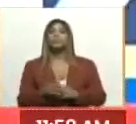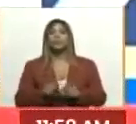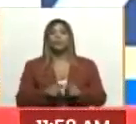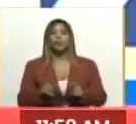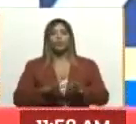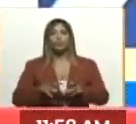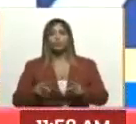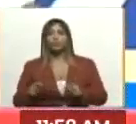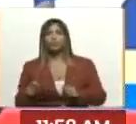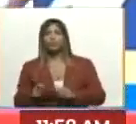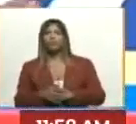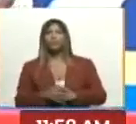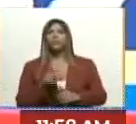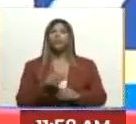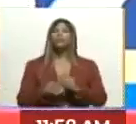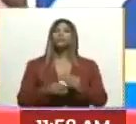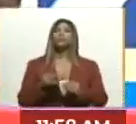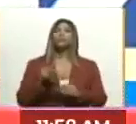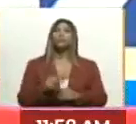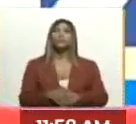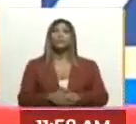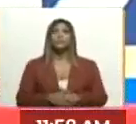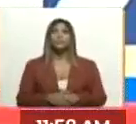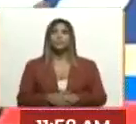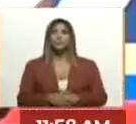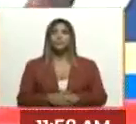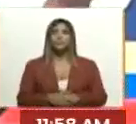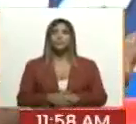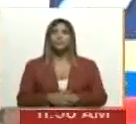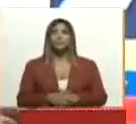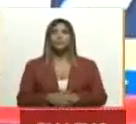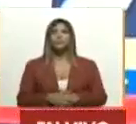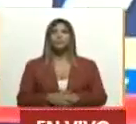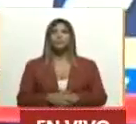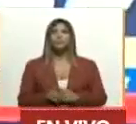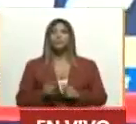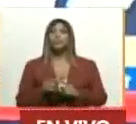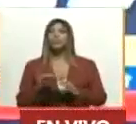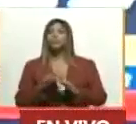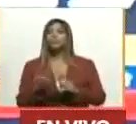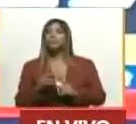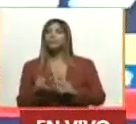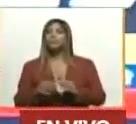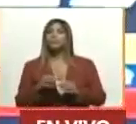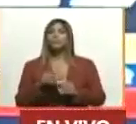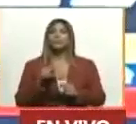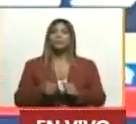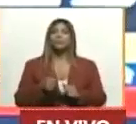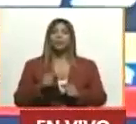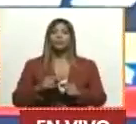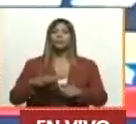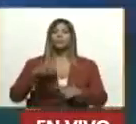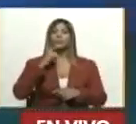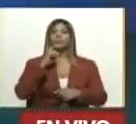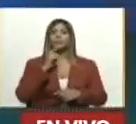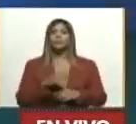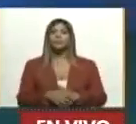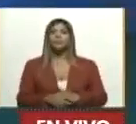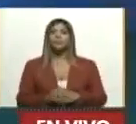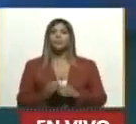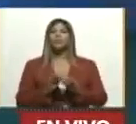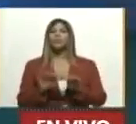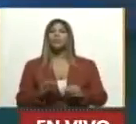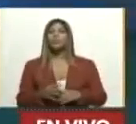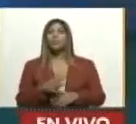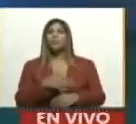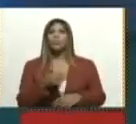dinero. Ellos, por supuesto, por lo general lo que hacen es que tratan de que la acusación sea lo más agravada posible, de modo que